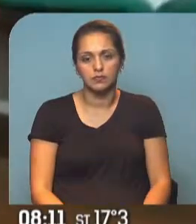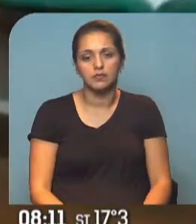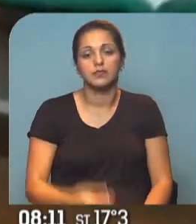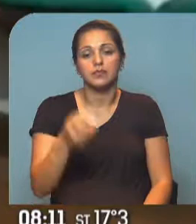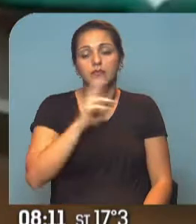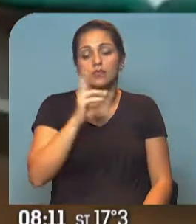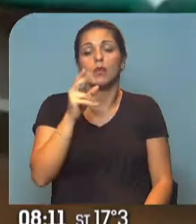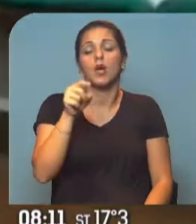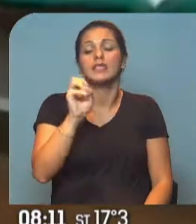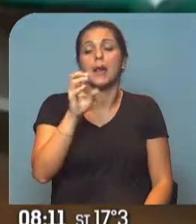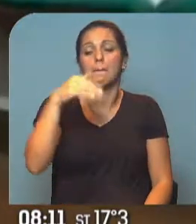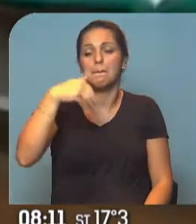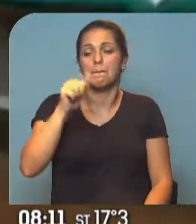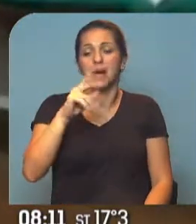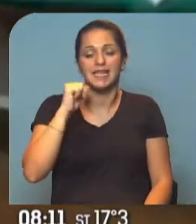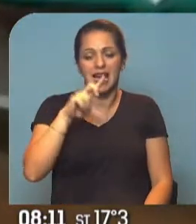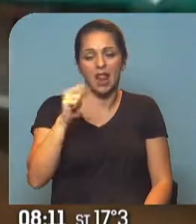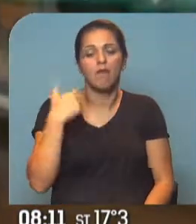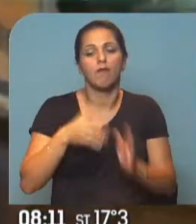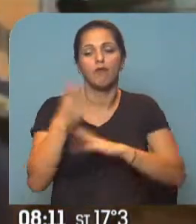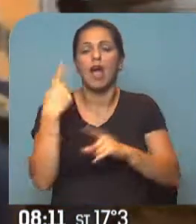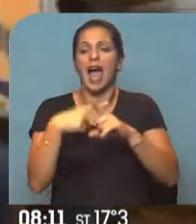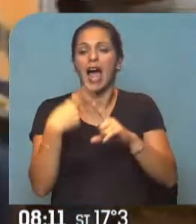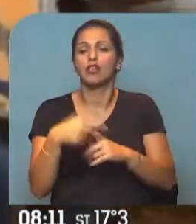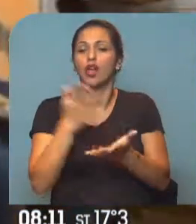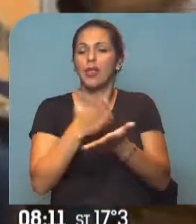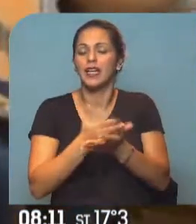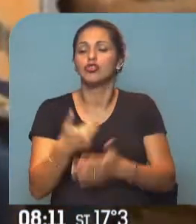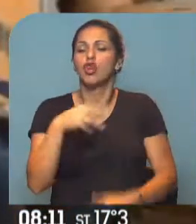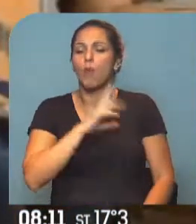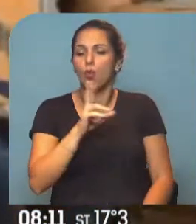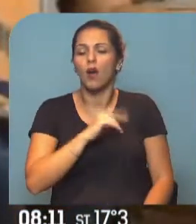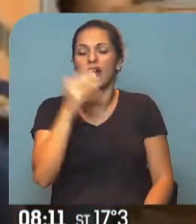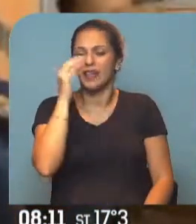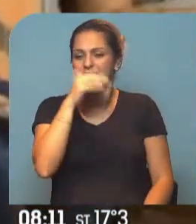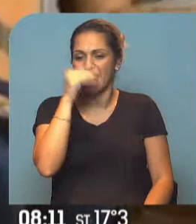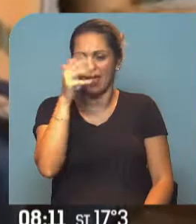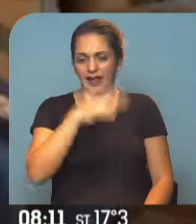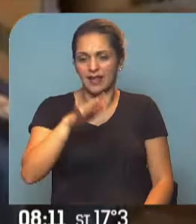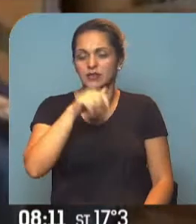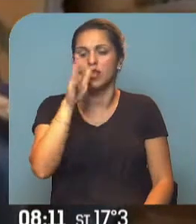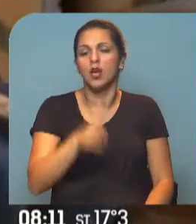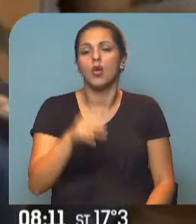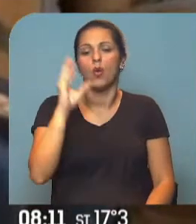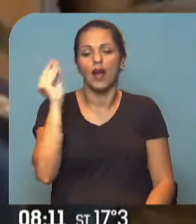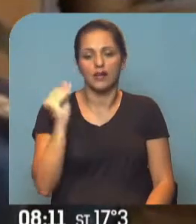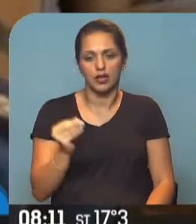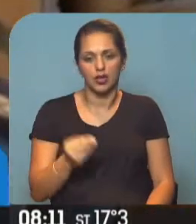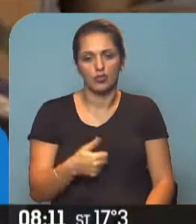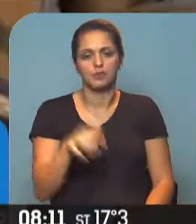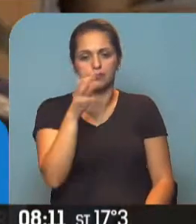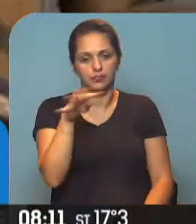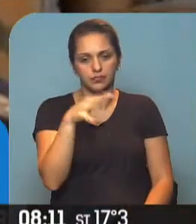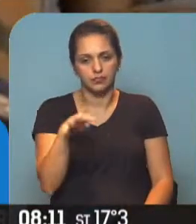Mariela había participado de un acto por los derechos de las mujeres negras en el barrio de Lapa, en el centro de Río. De sair daqui com o